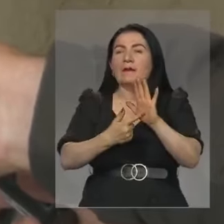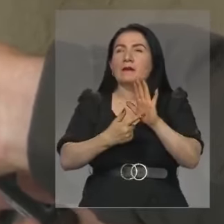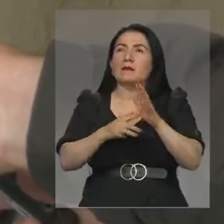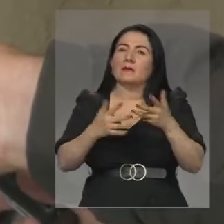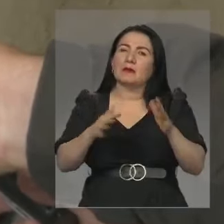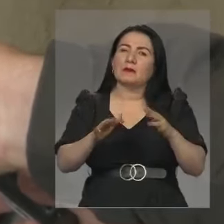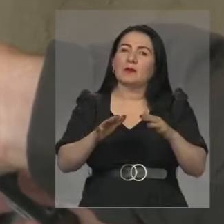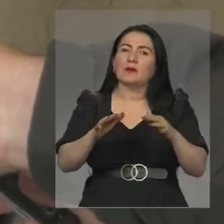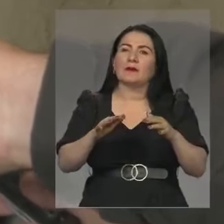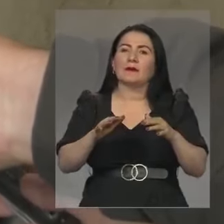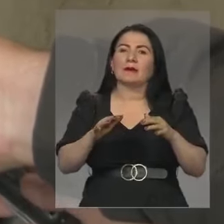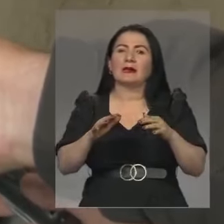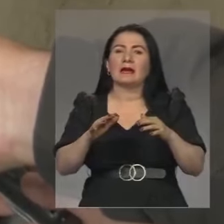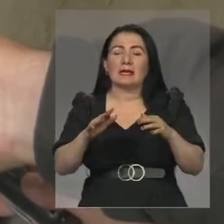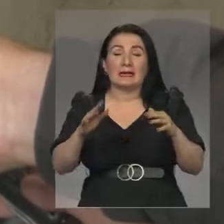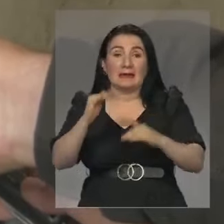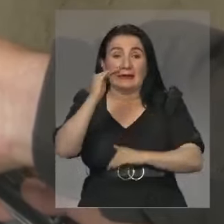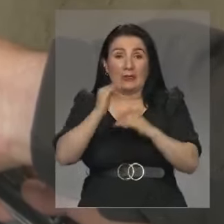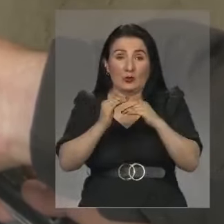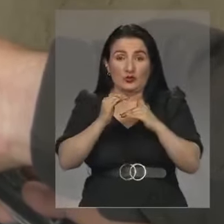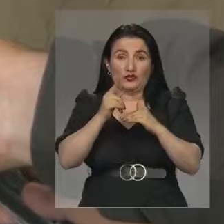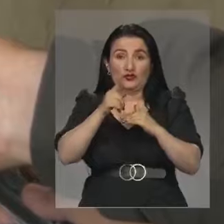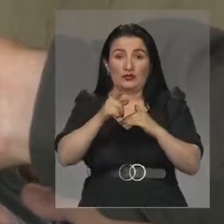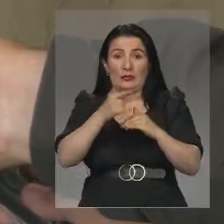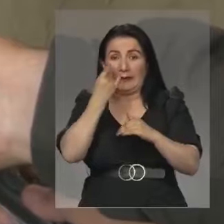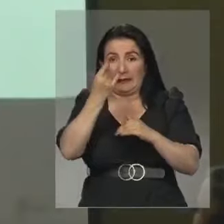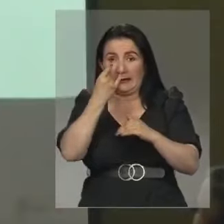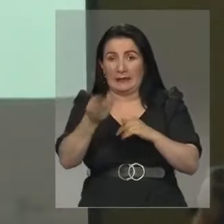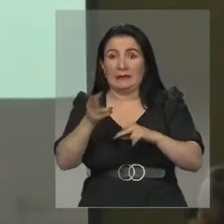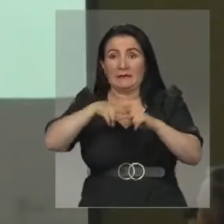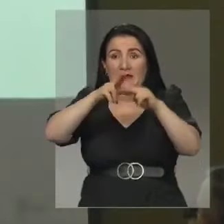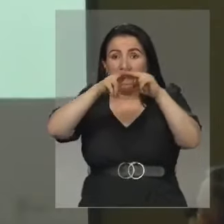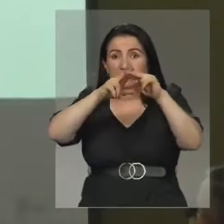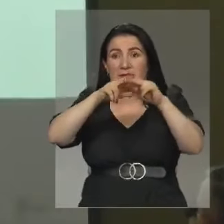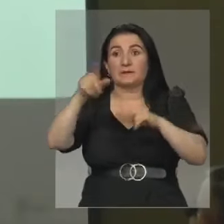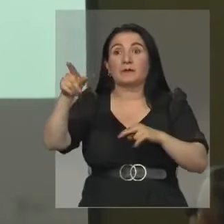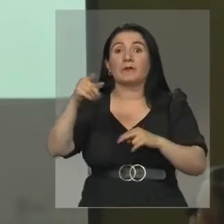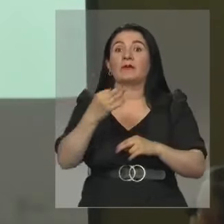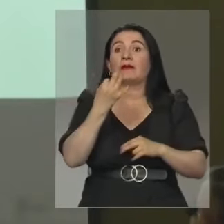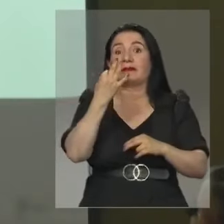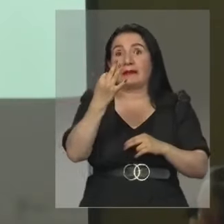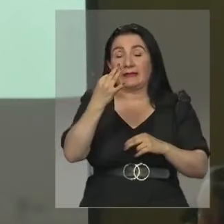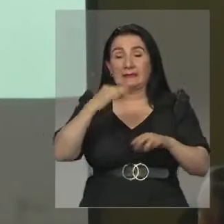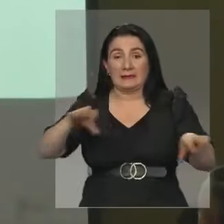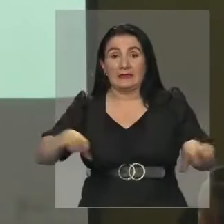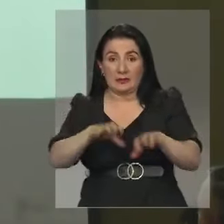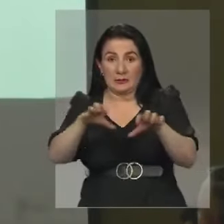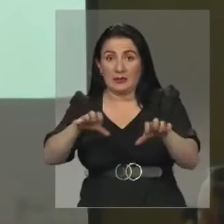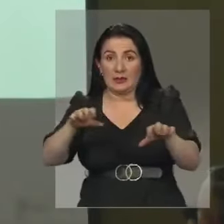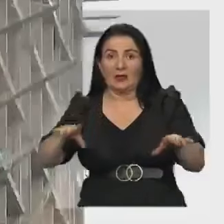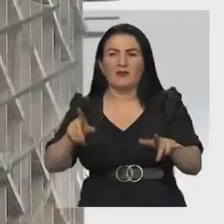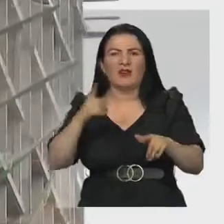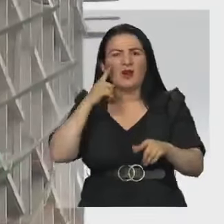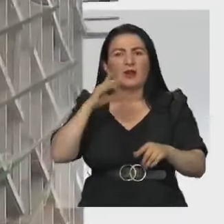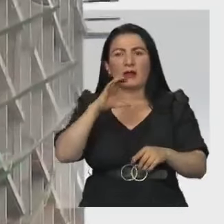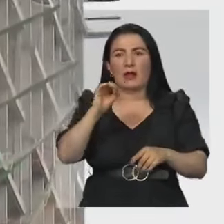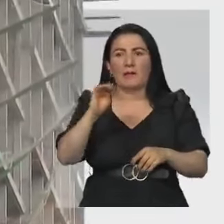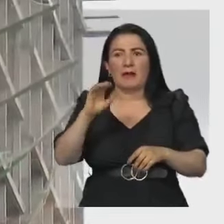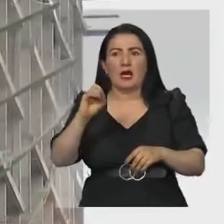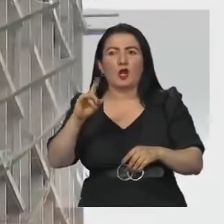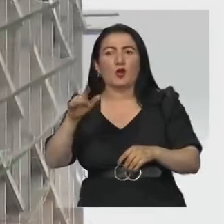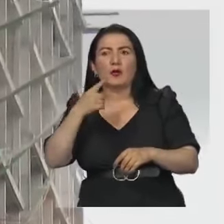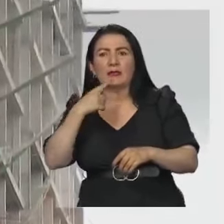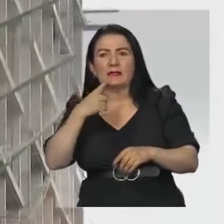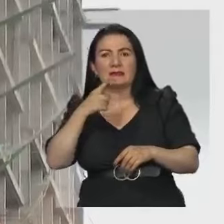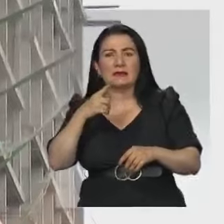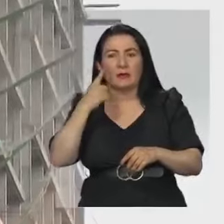una contracción, en una reducción de las tasas de interés de crédito hipotecario. De las tres acciones para la reactivación que sugiere Camacol, consideran